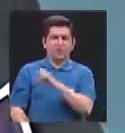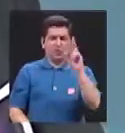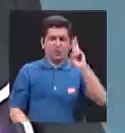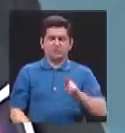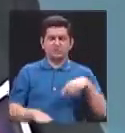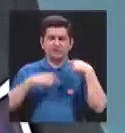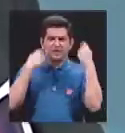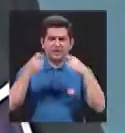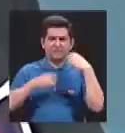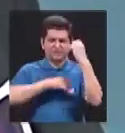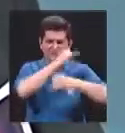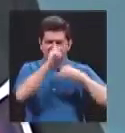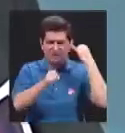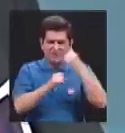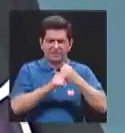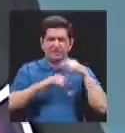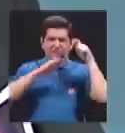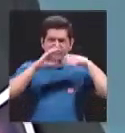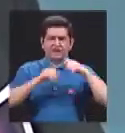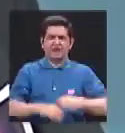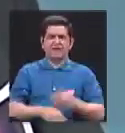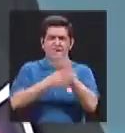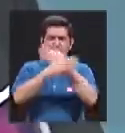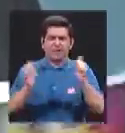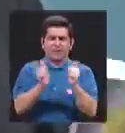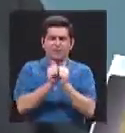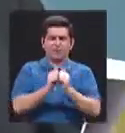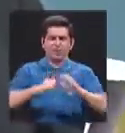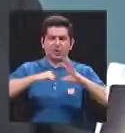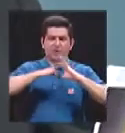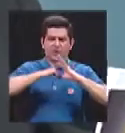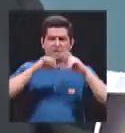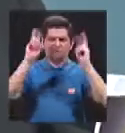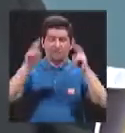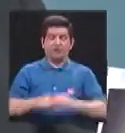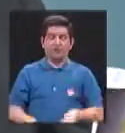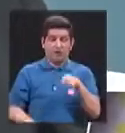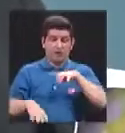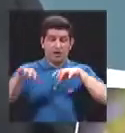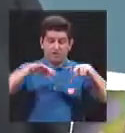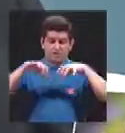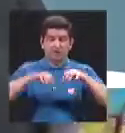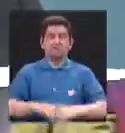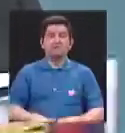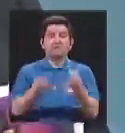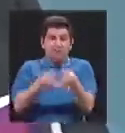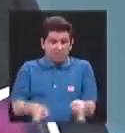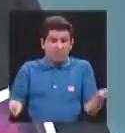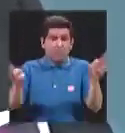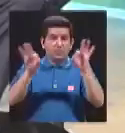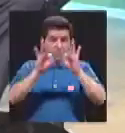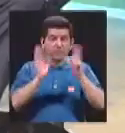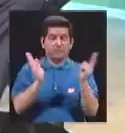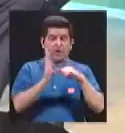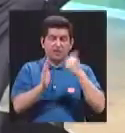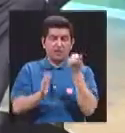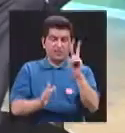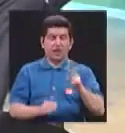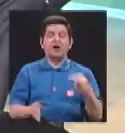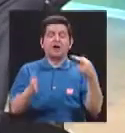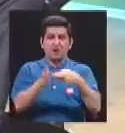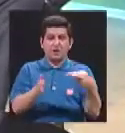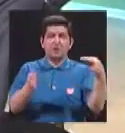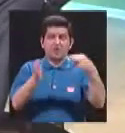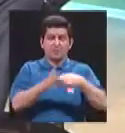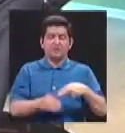Rica Festival Internacional de Cine Paz con la Tierra. Fue un acontecimiento realmente importante en el 2012, que